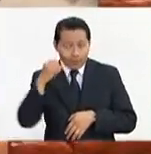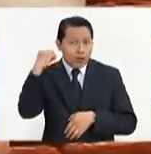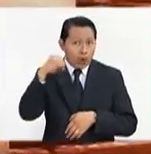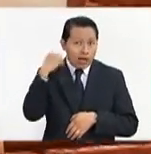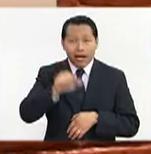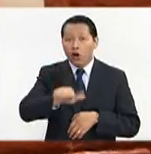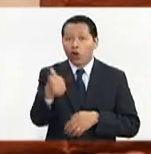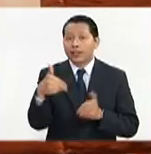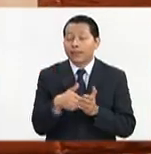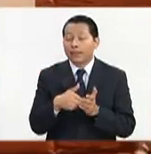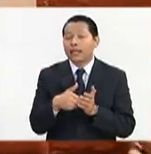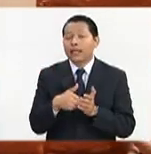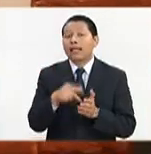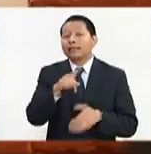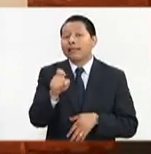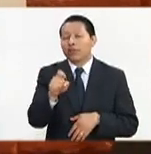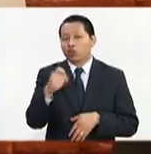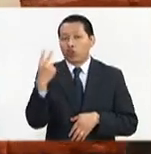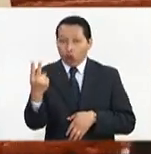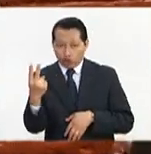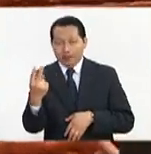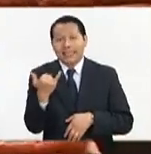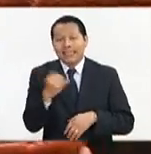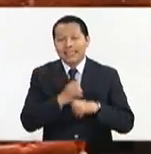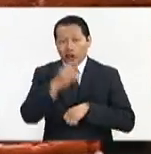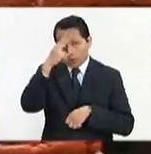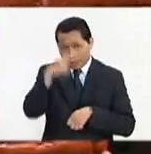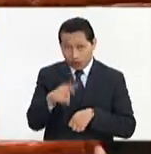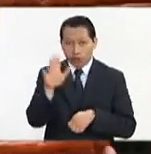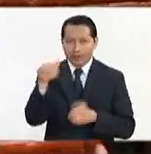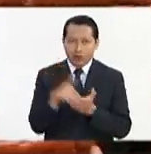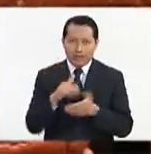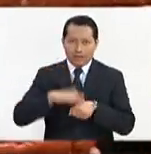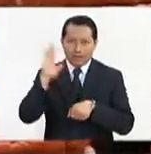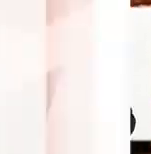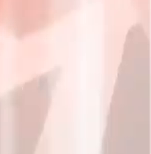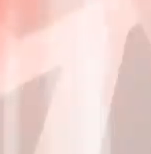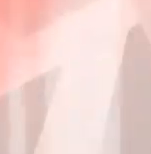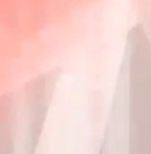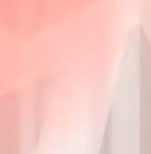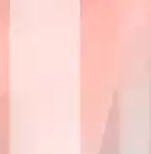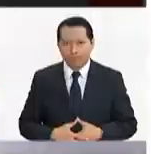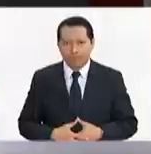Oaxaca, 11,112 planteles. Y en el Estado de México, más de 5,000.